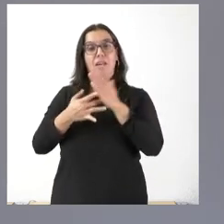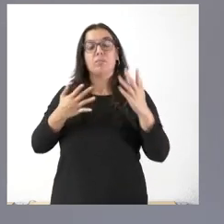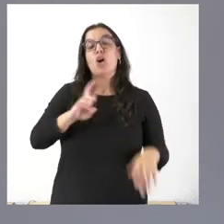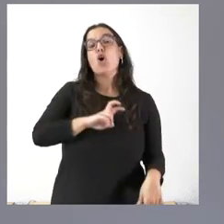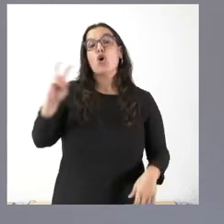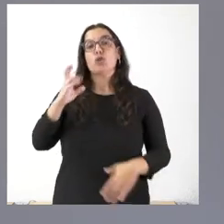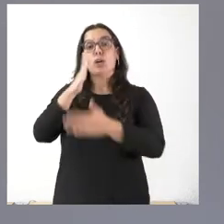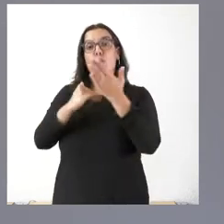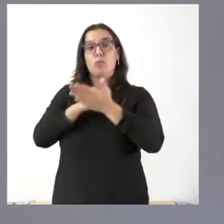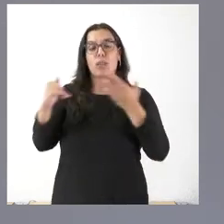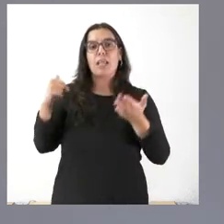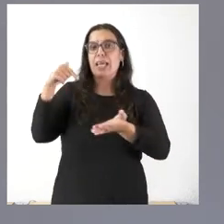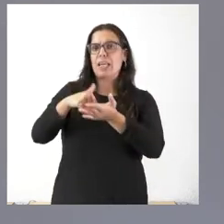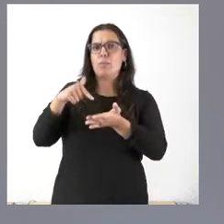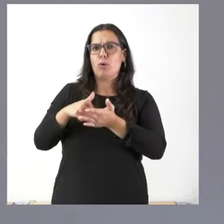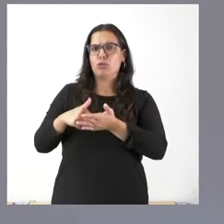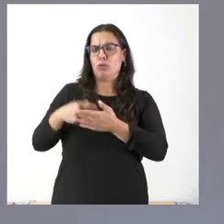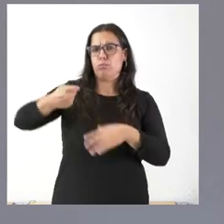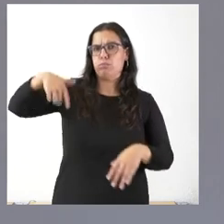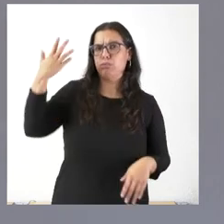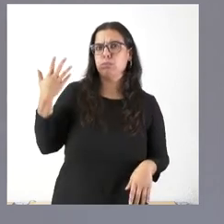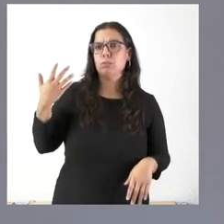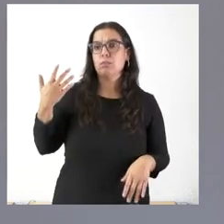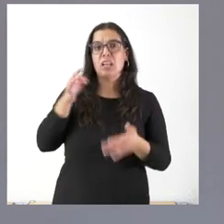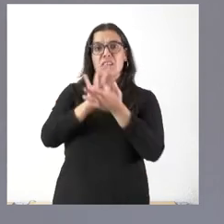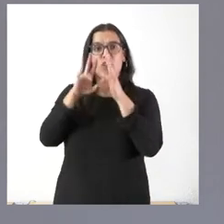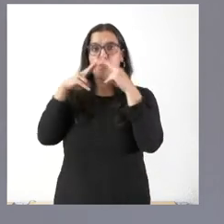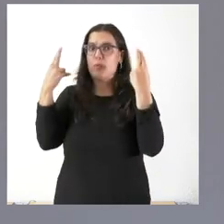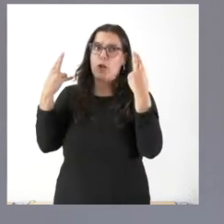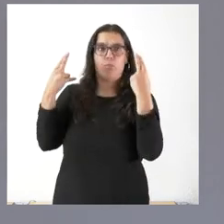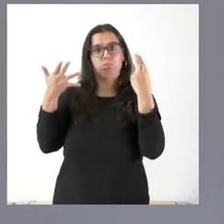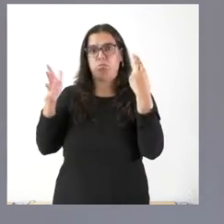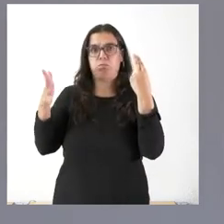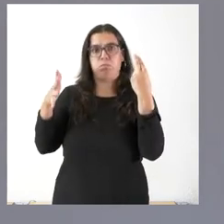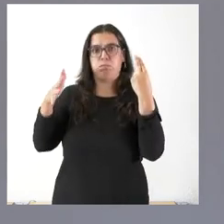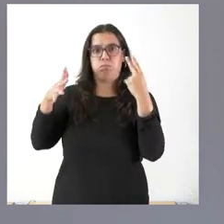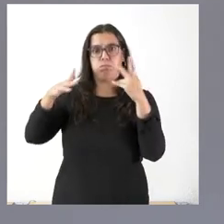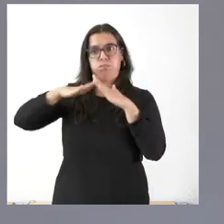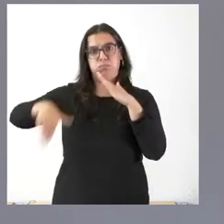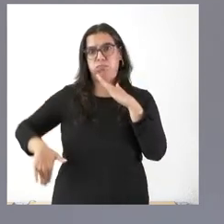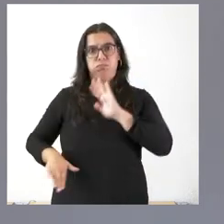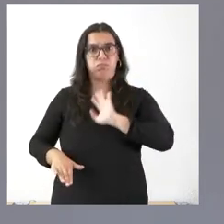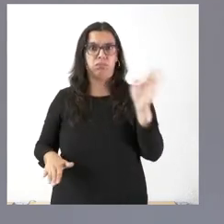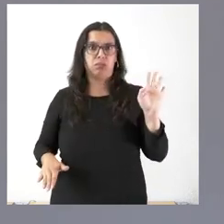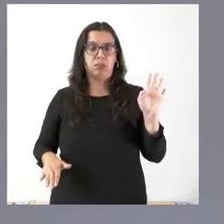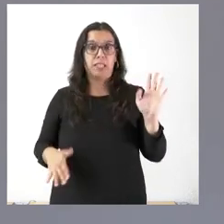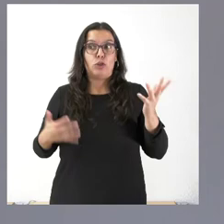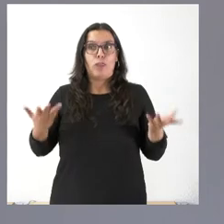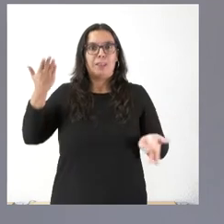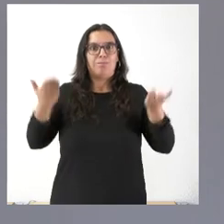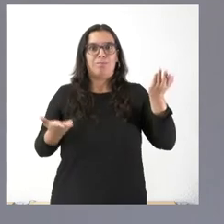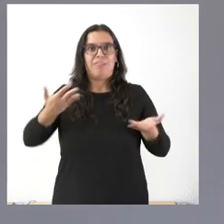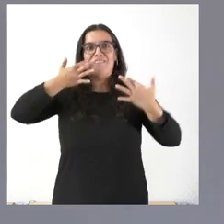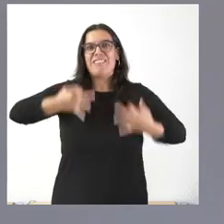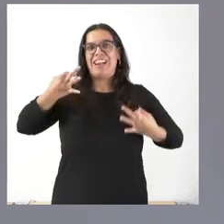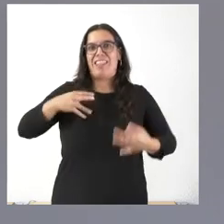autónomas que tienen los impuestos muy altos y tienen servicios públicos entre los menos valorados del conjunto nacional. Por tanto, no es cierto